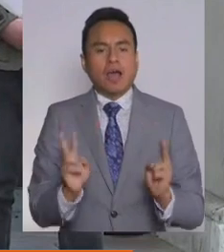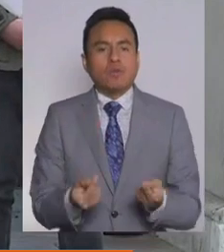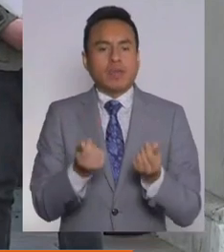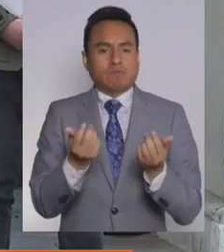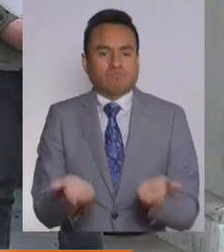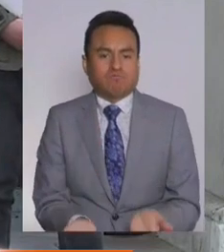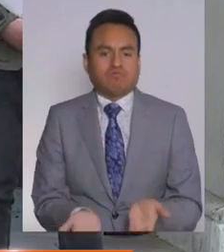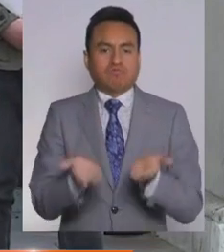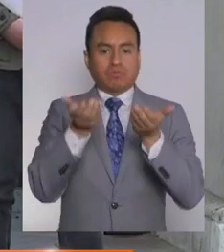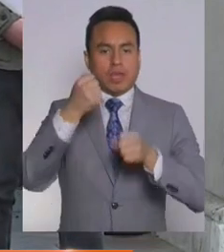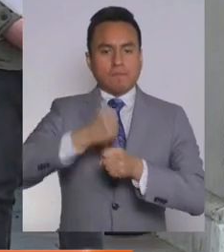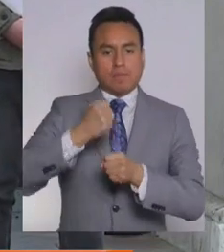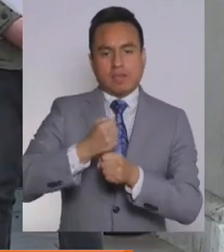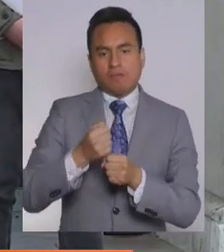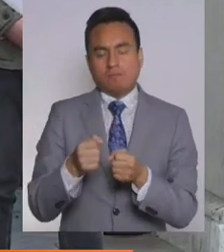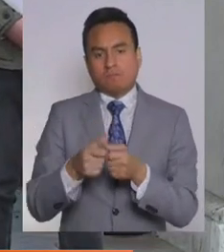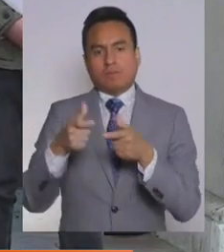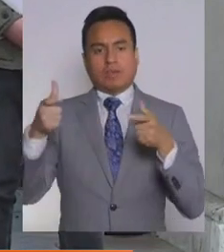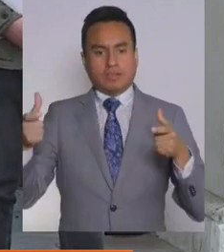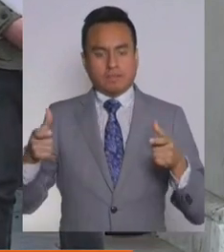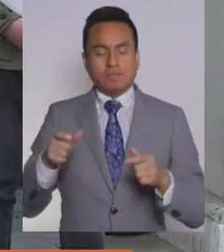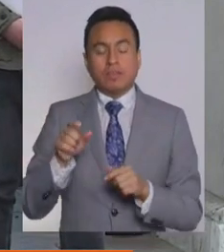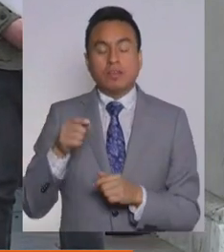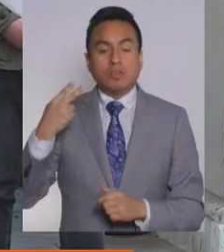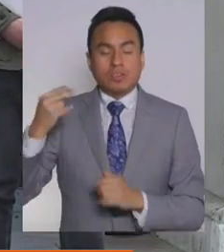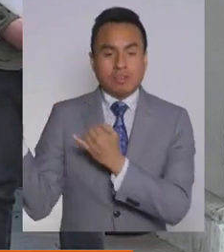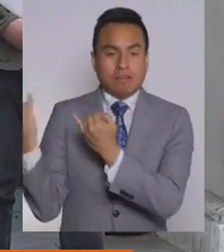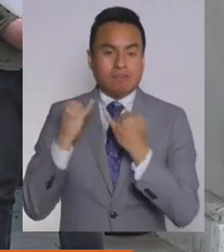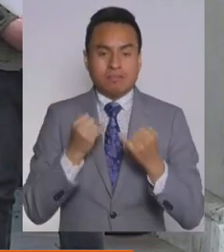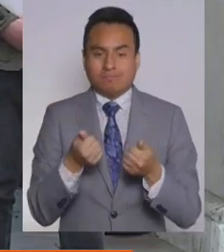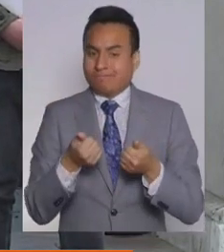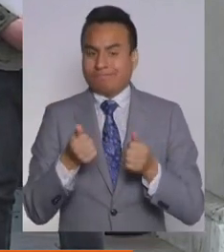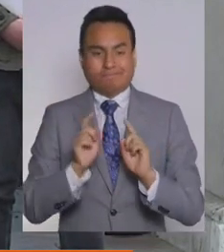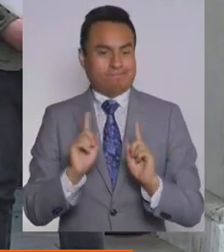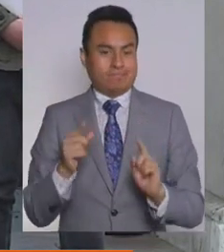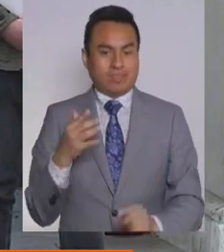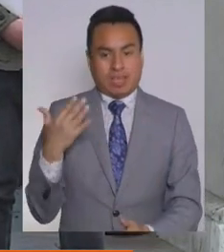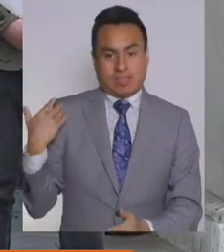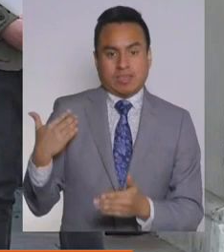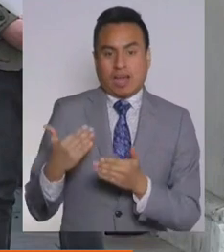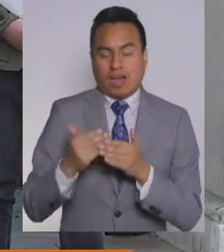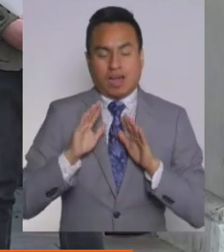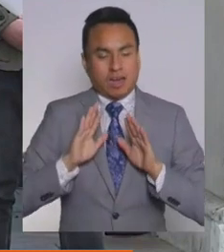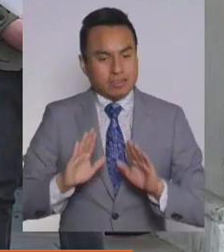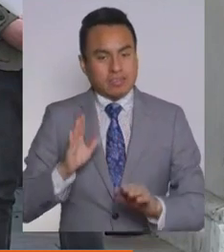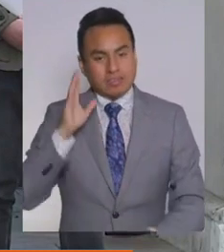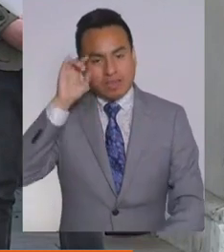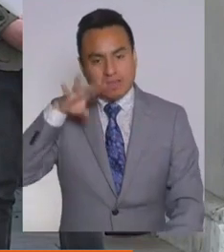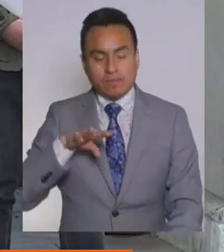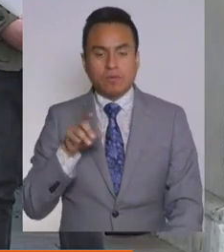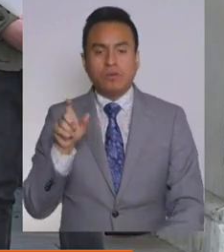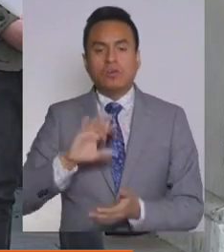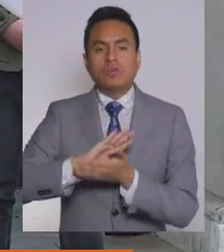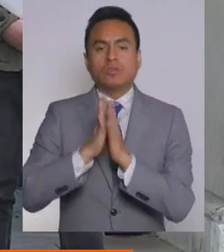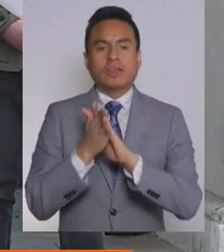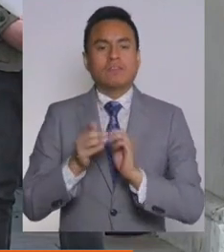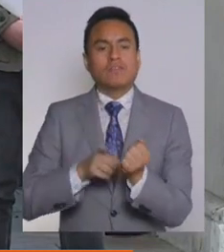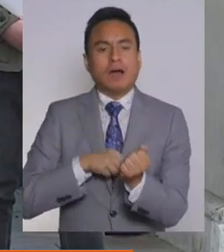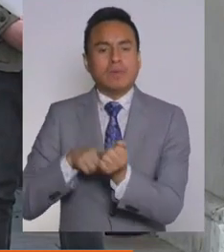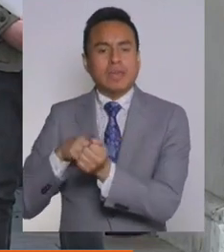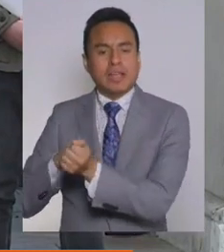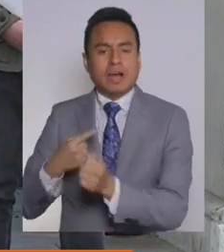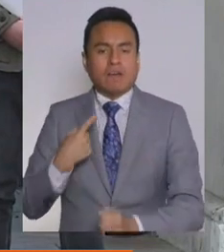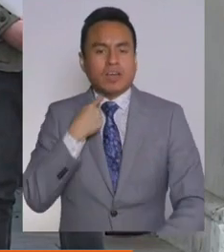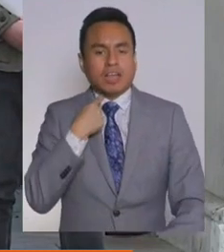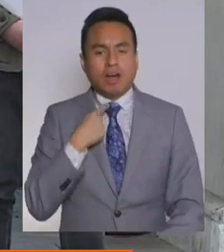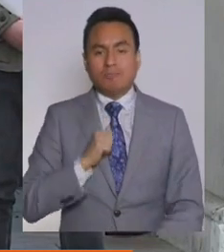la economía, del empleo. Las noticias no han sido buenas en los últimos días y sabíamos que eso iba a suceder y todas las familias que están afectadas